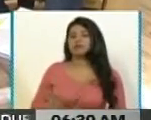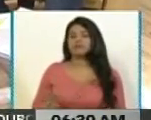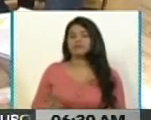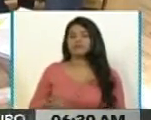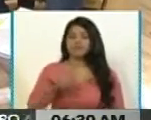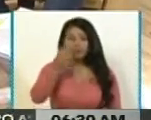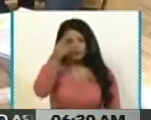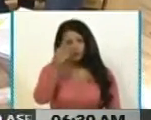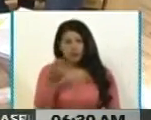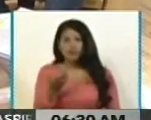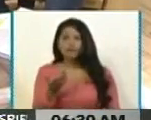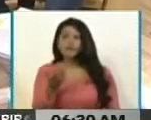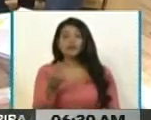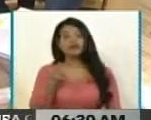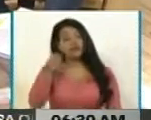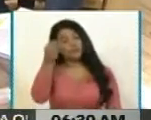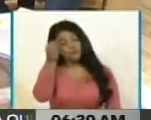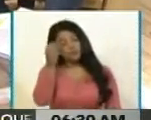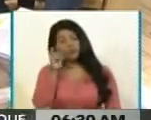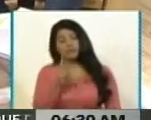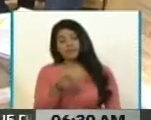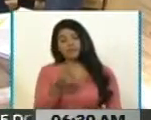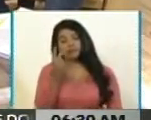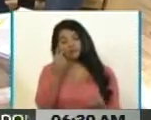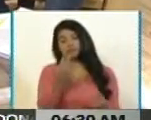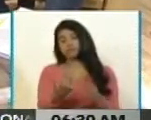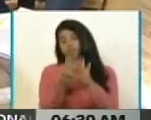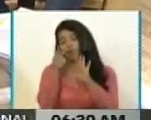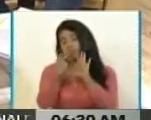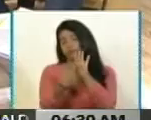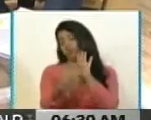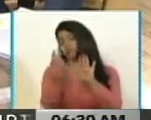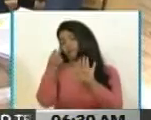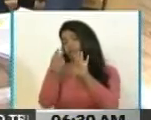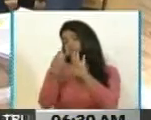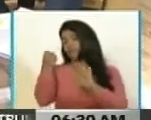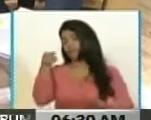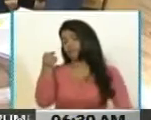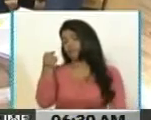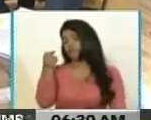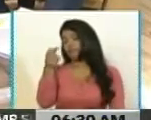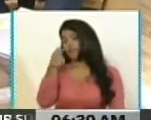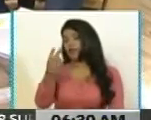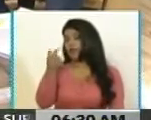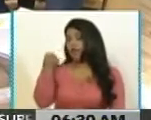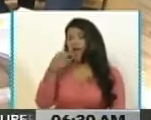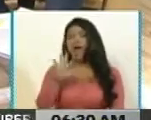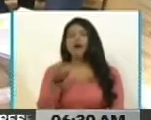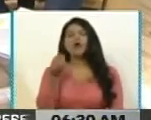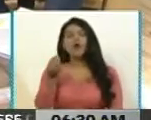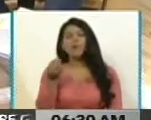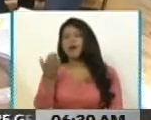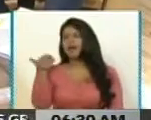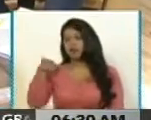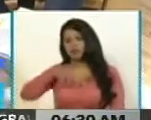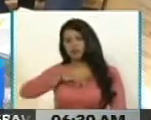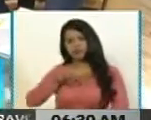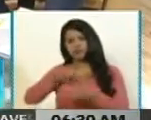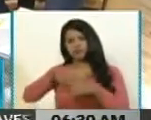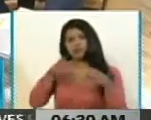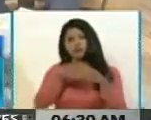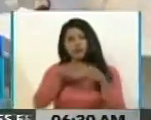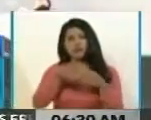allí yo creo que hay que mirar un poco atrás y ver, bueno, quienes venimos de los movimientos populares, políticos,